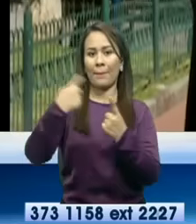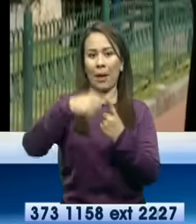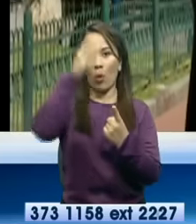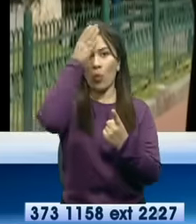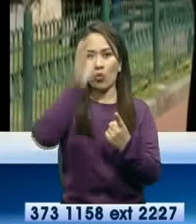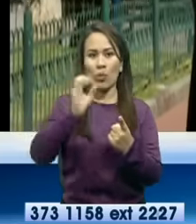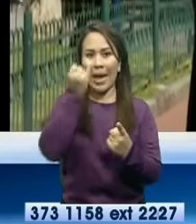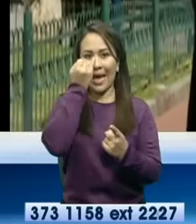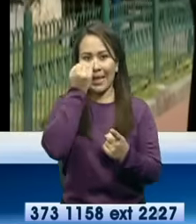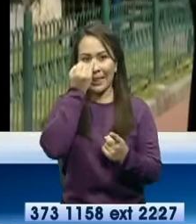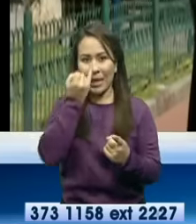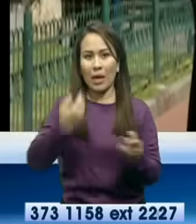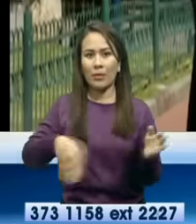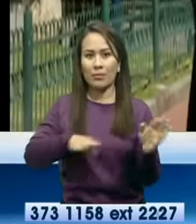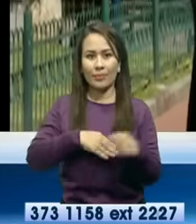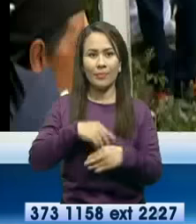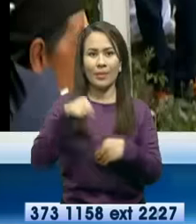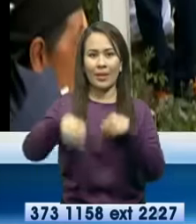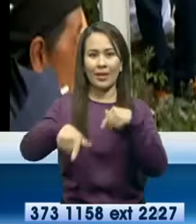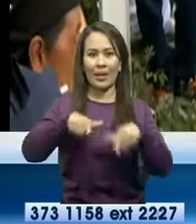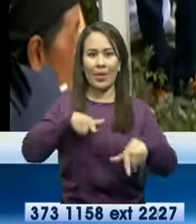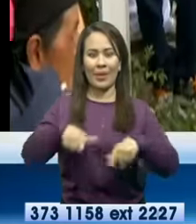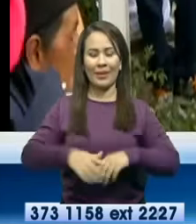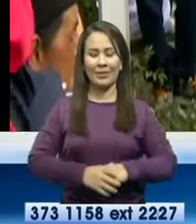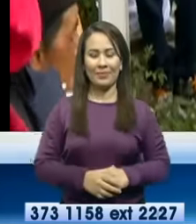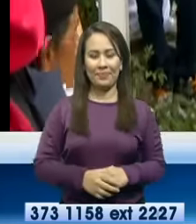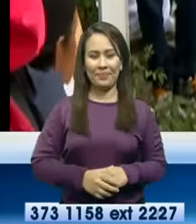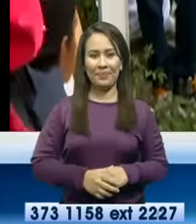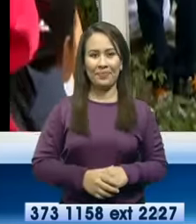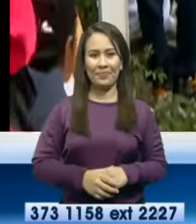cultura indígena dentro del cantón Cotacachi.